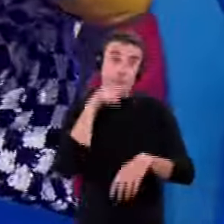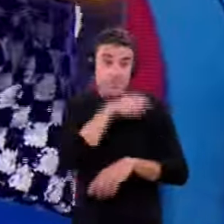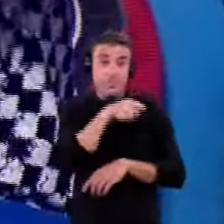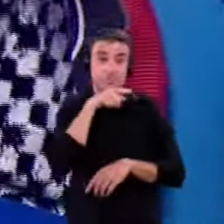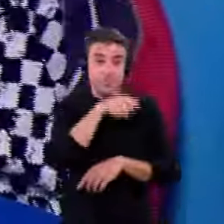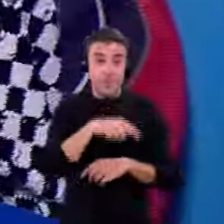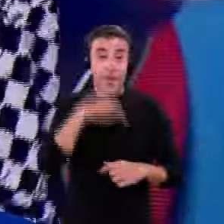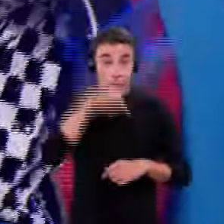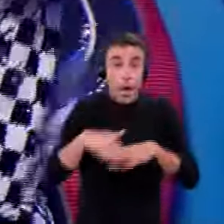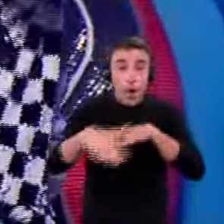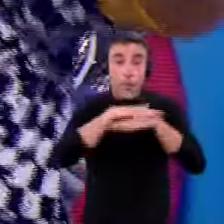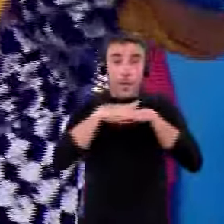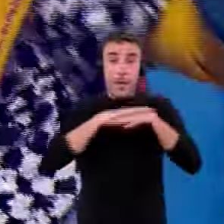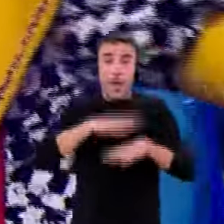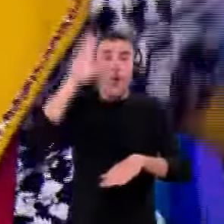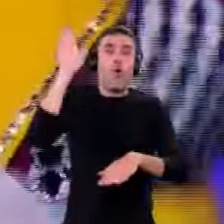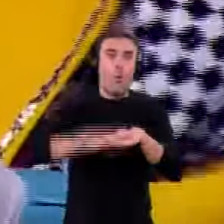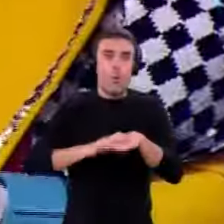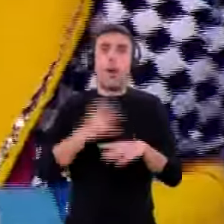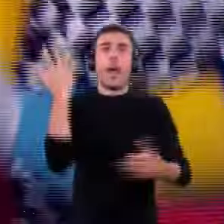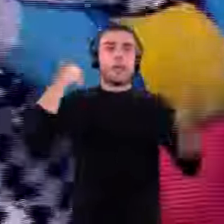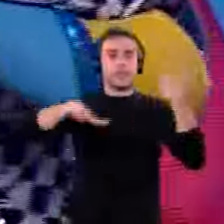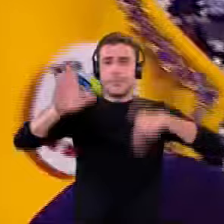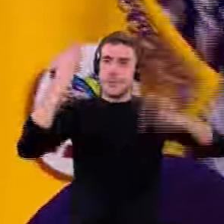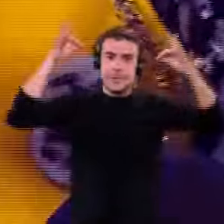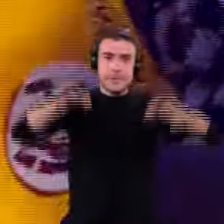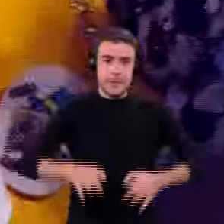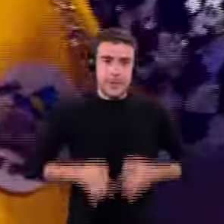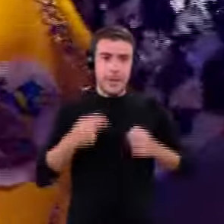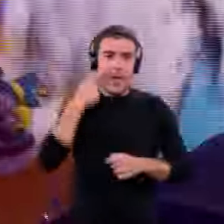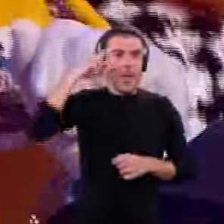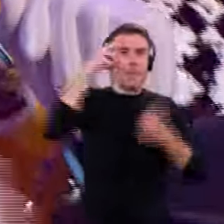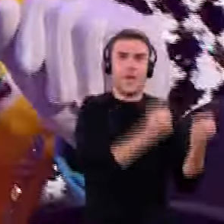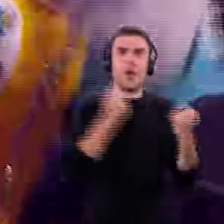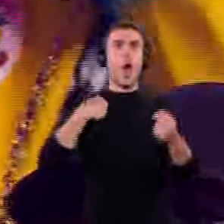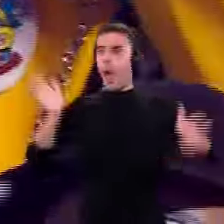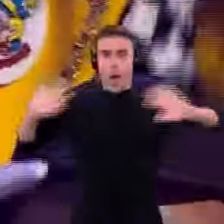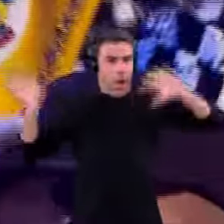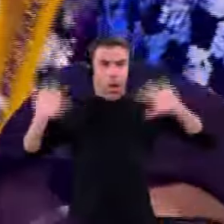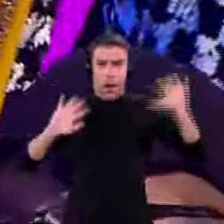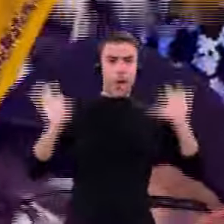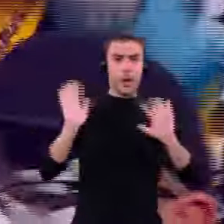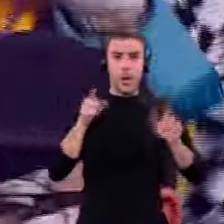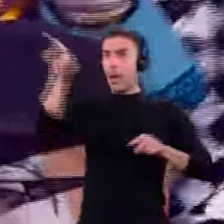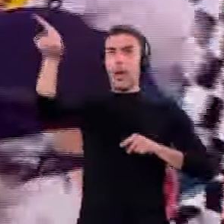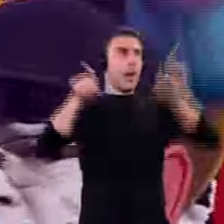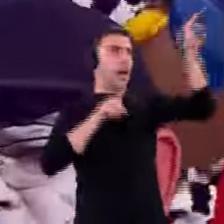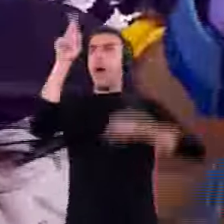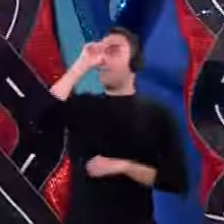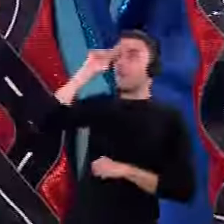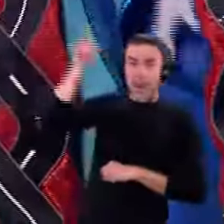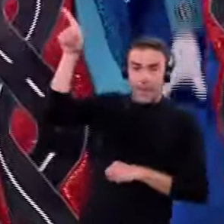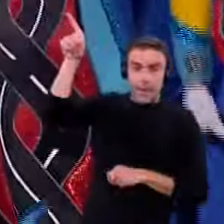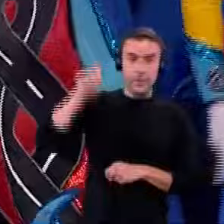y este gobierno de su culpa se disculpa. Experto seré, yo lo fui, señala siempre para Madrid. Y